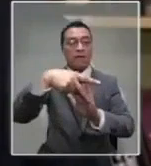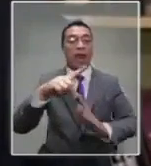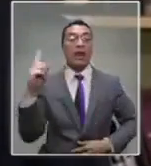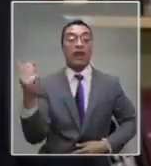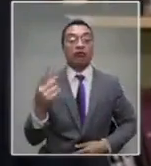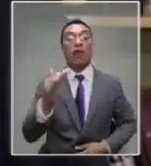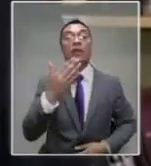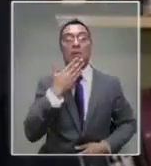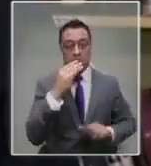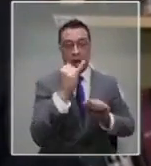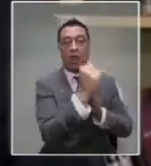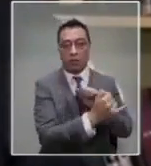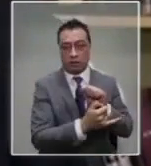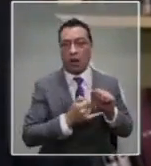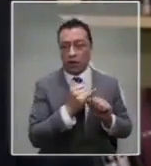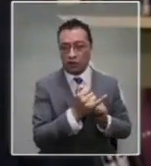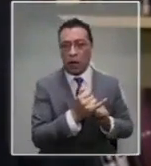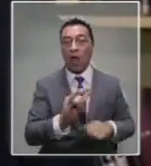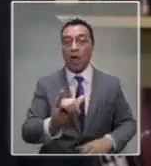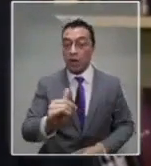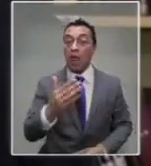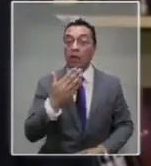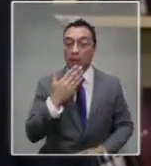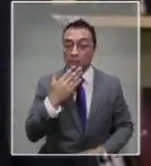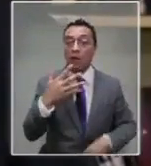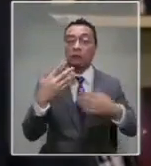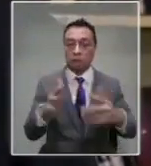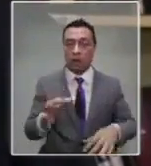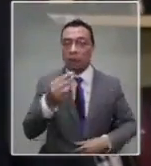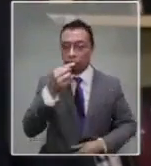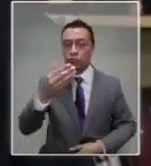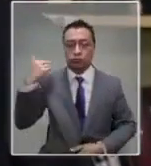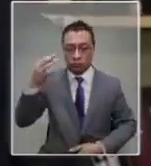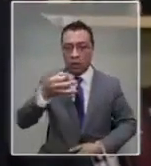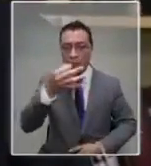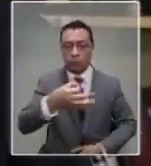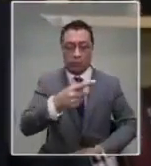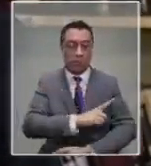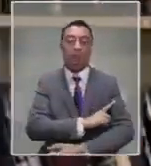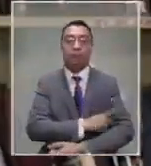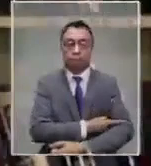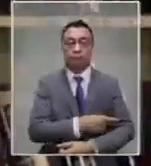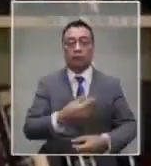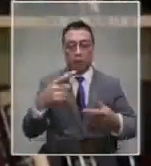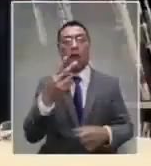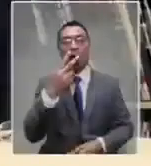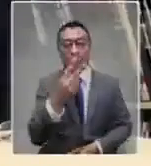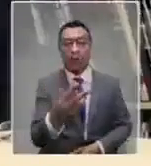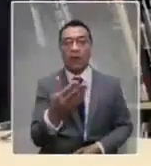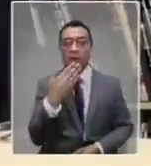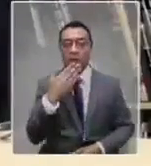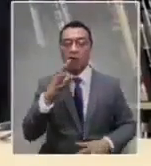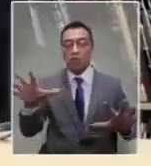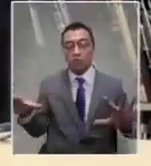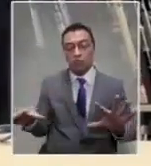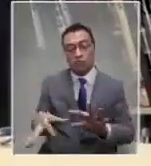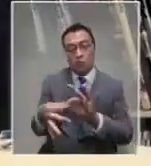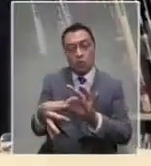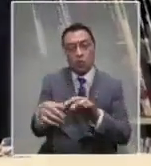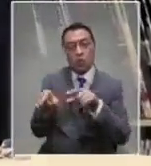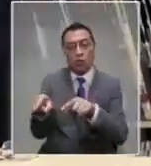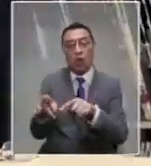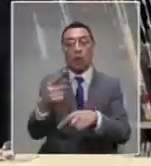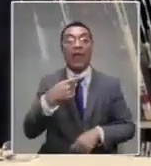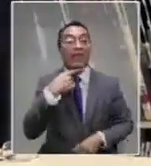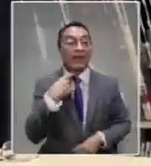nivel nacional y a nivel internacional, y también, tal como dije hace un minuto, potenciando la docencia de pregrado. ¿Se ve también de la mano un